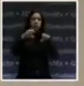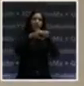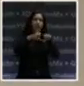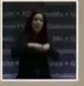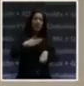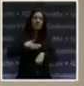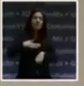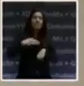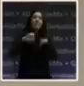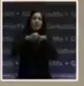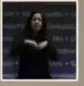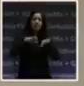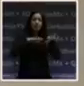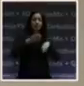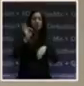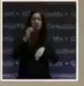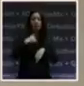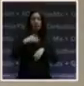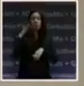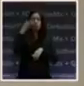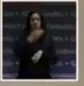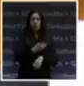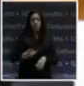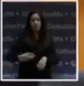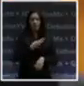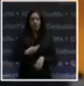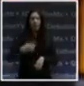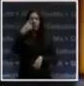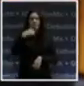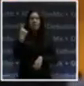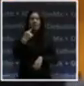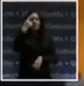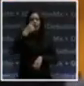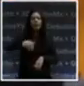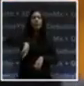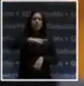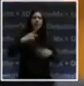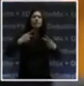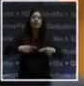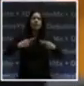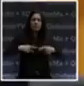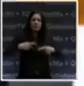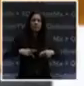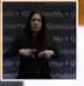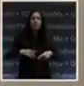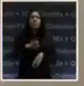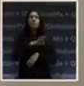de un servidor como presidente municipal. ¿Con qué finalidad? Para que todos los ciudadanos deben de